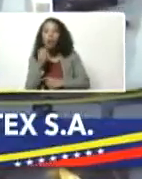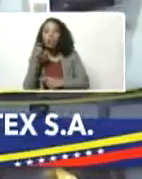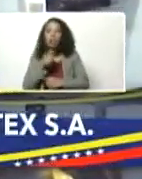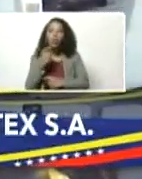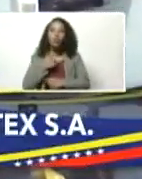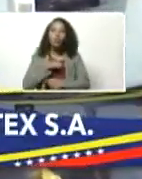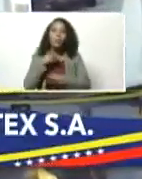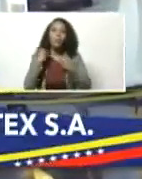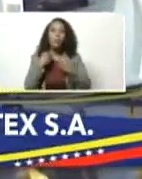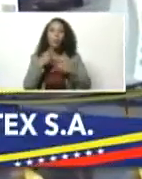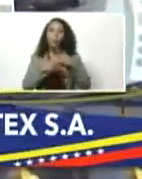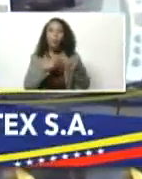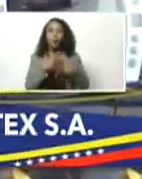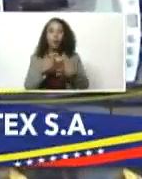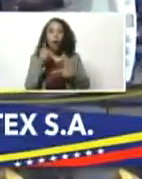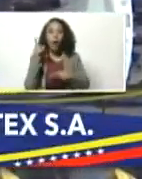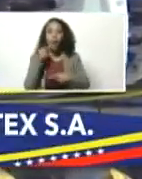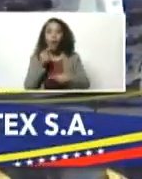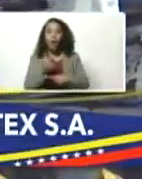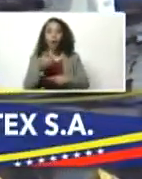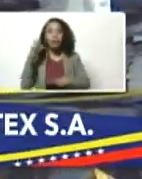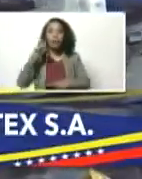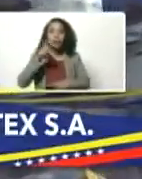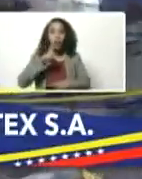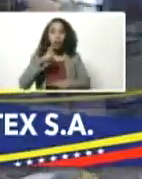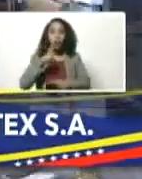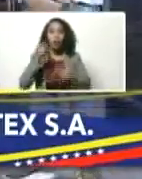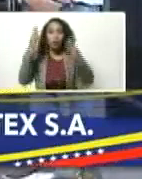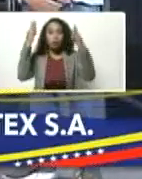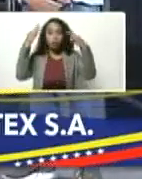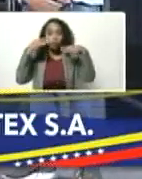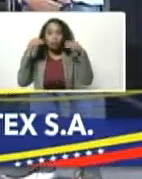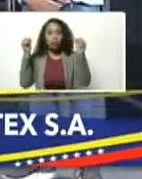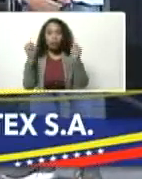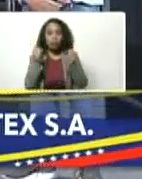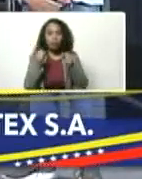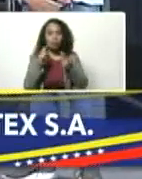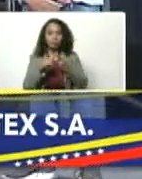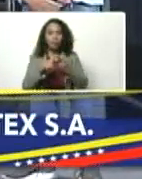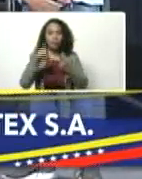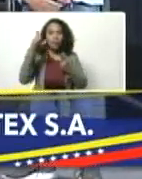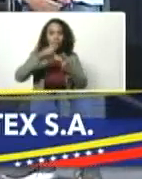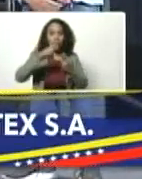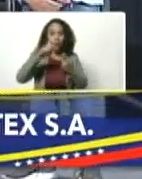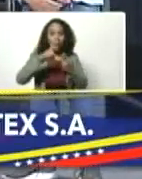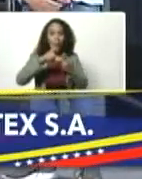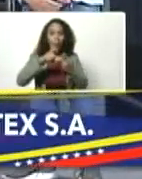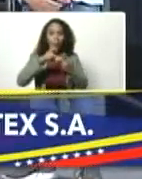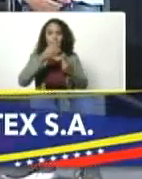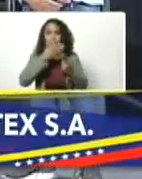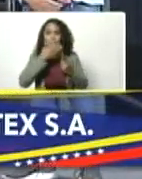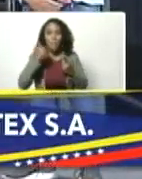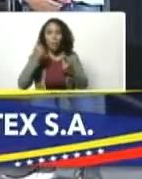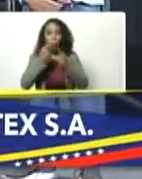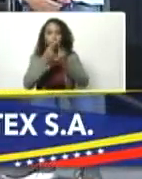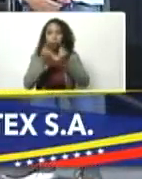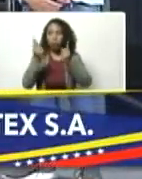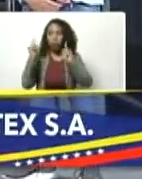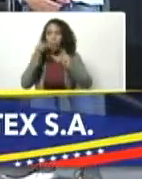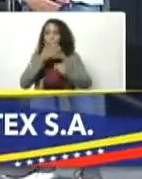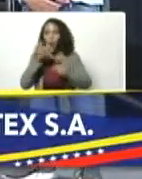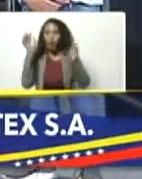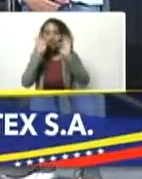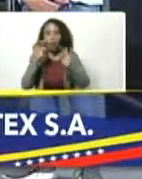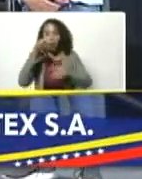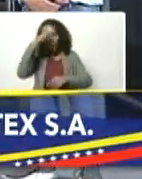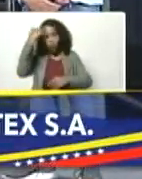nosotros para producir, y él le dijo, necesitamos aire acondicionado, necesitamos mejores ambientes, mejores condiciones